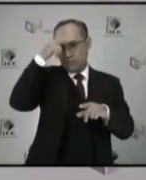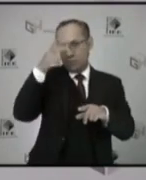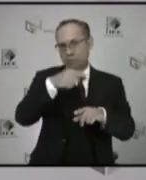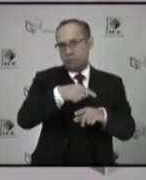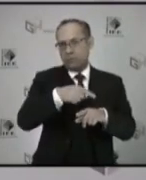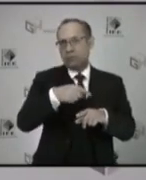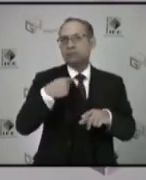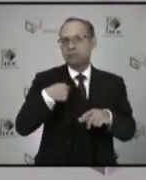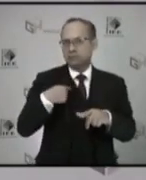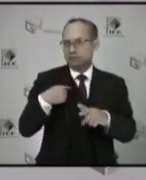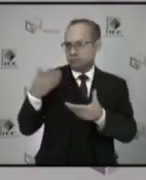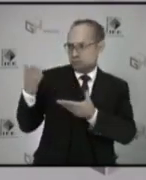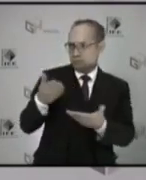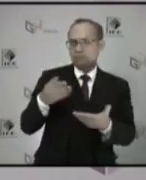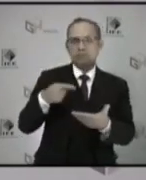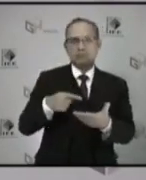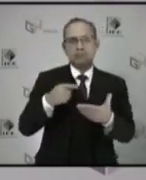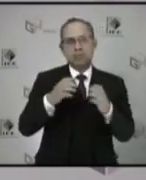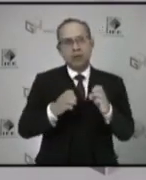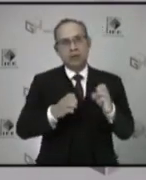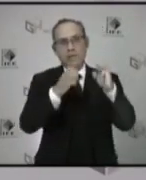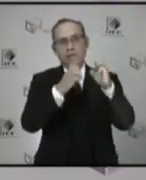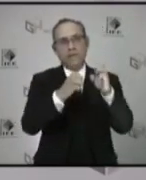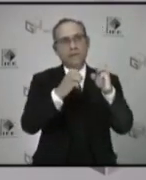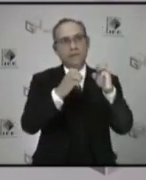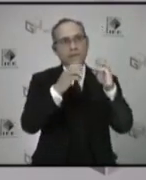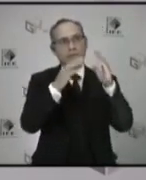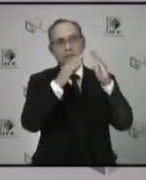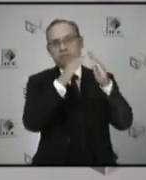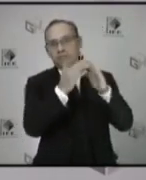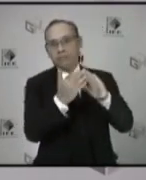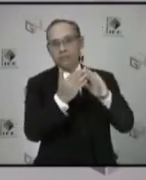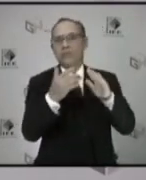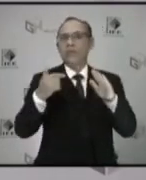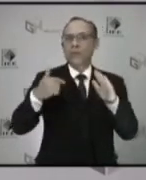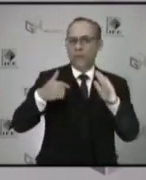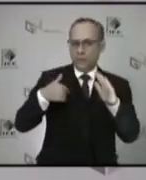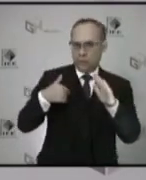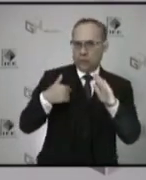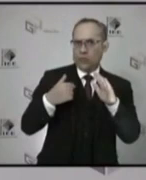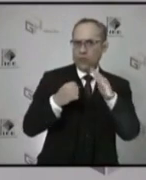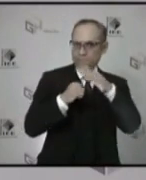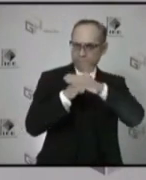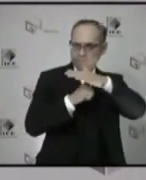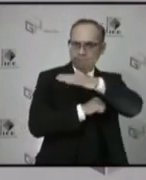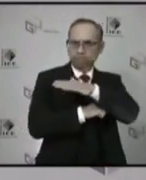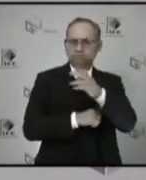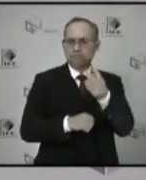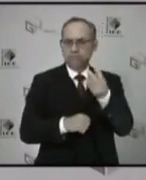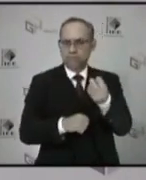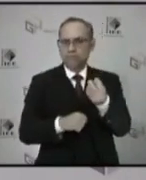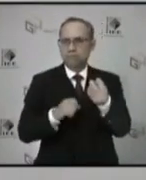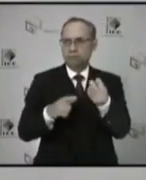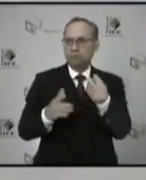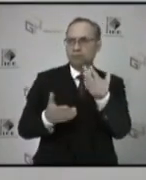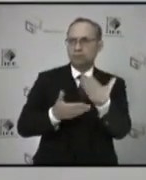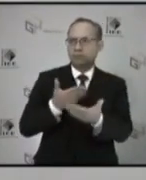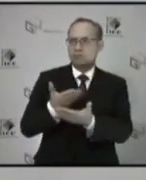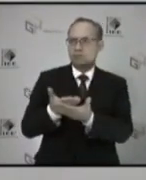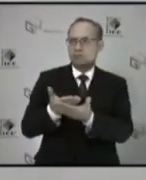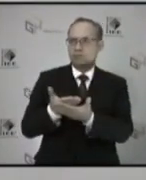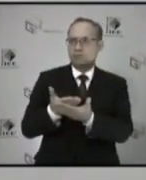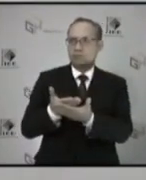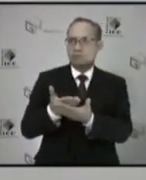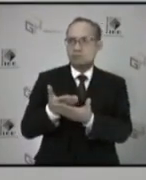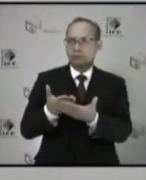colapsando los edificios que usted hizo. Yo llegué a levantarlos, pero todo lo que digo lo sabe la familia judicial. Tiempo, no candidata. Lo estoy